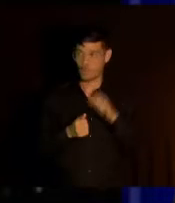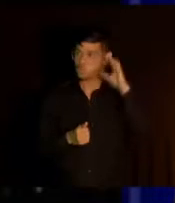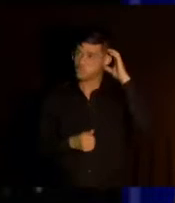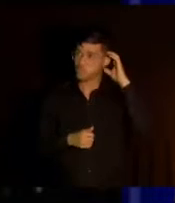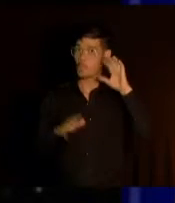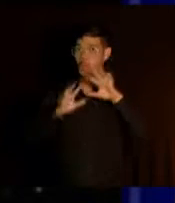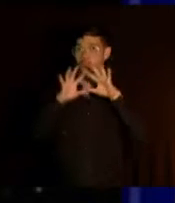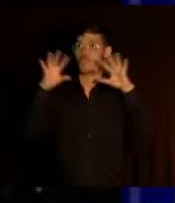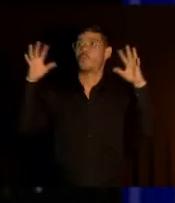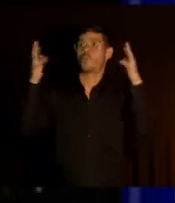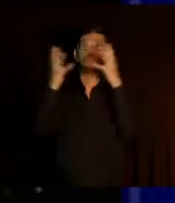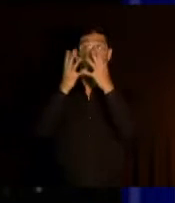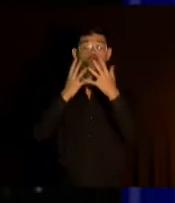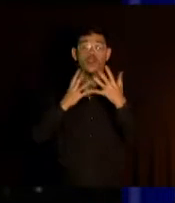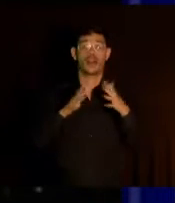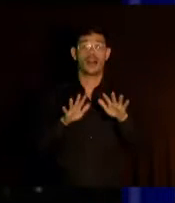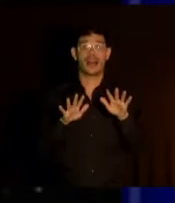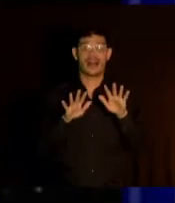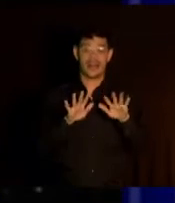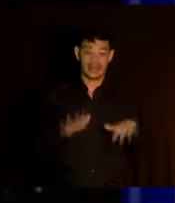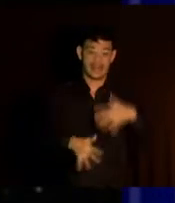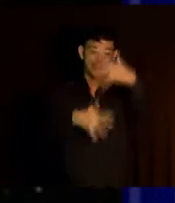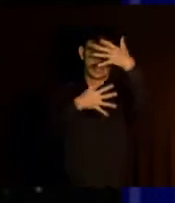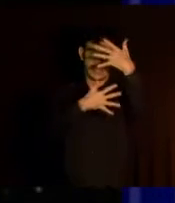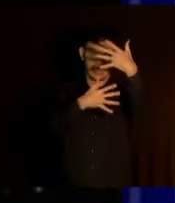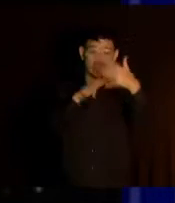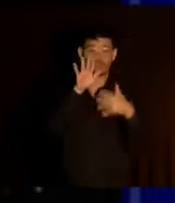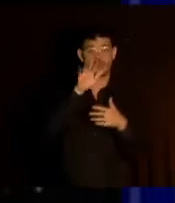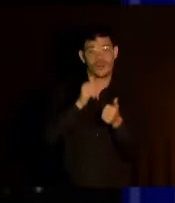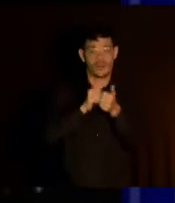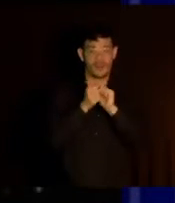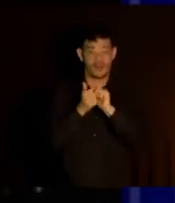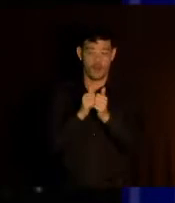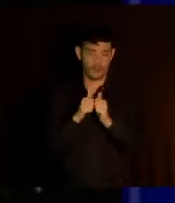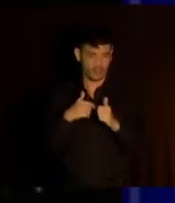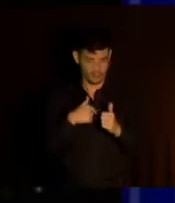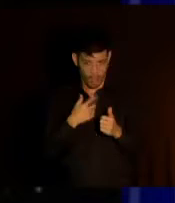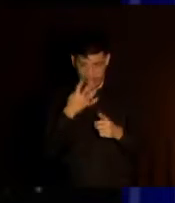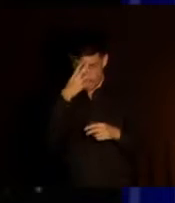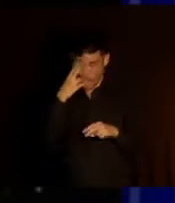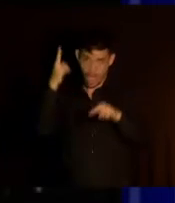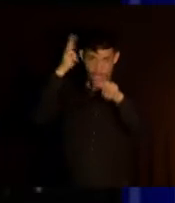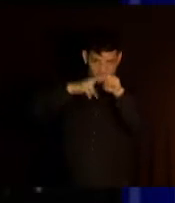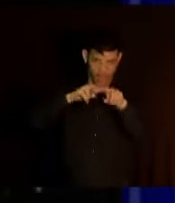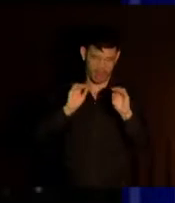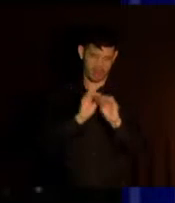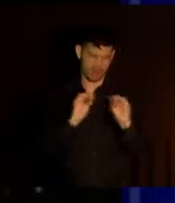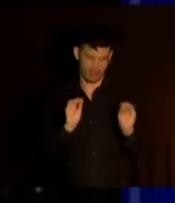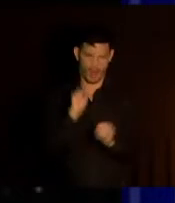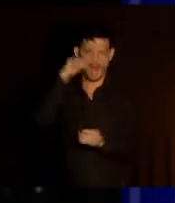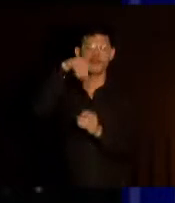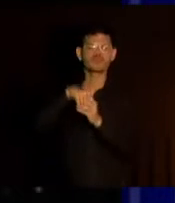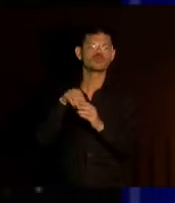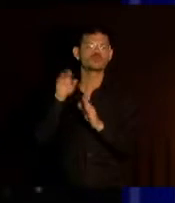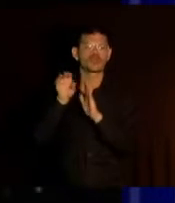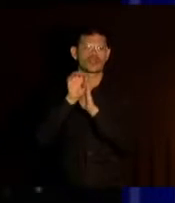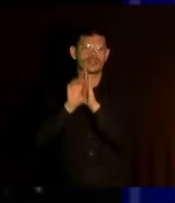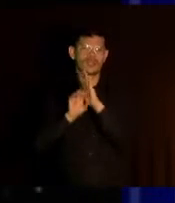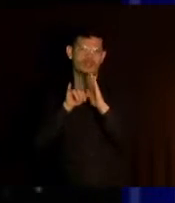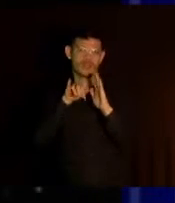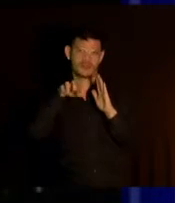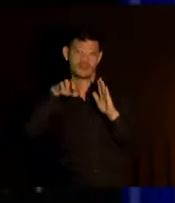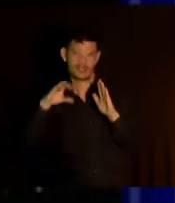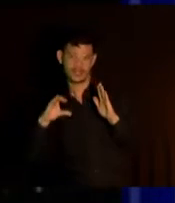en el mundo, y eso no lo estoy inventando yo, eso está dentro de los estatutos del IPC, está dentro de la página y